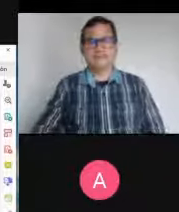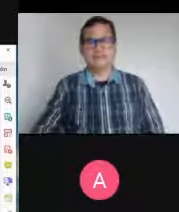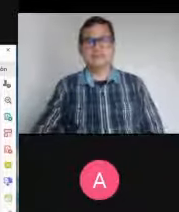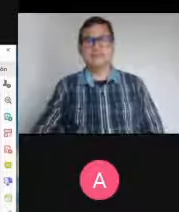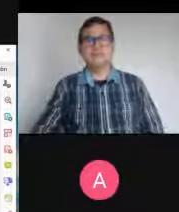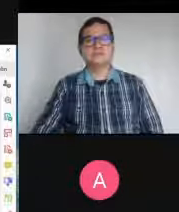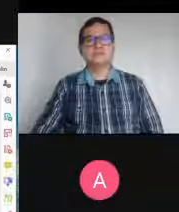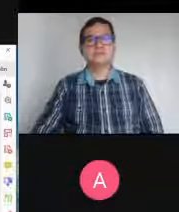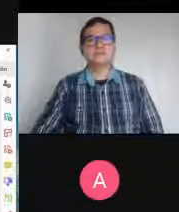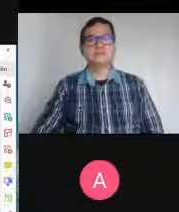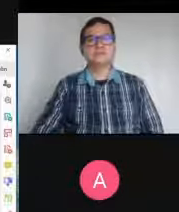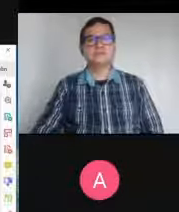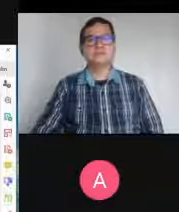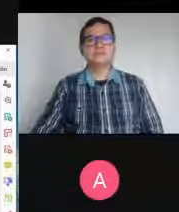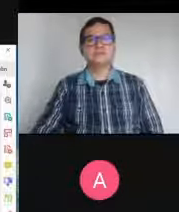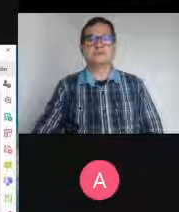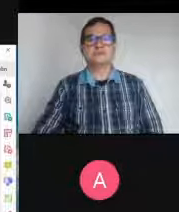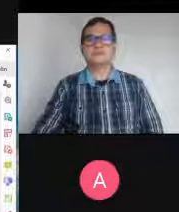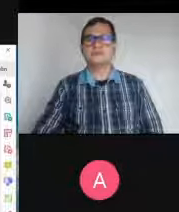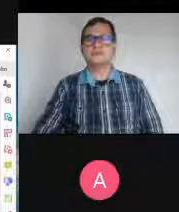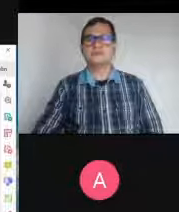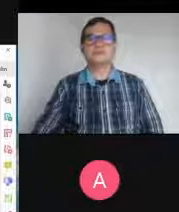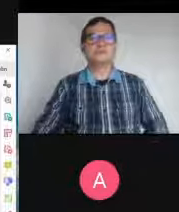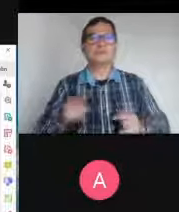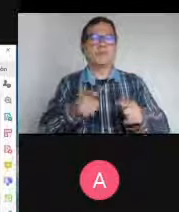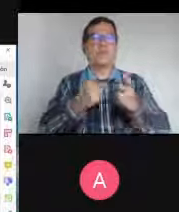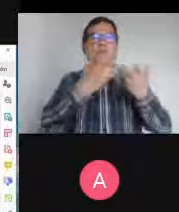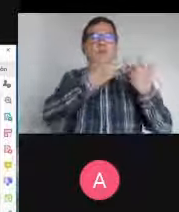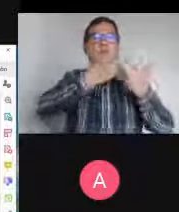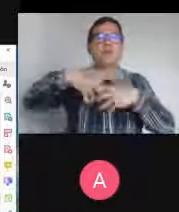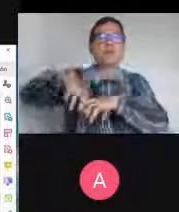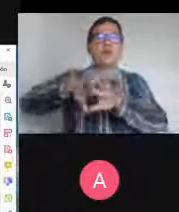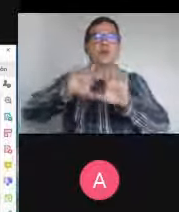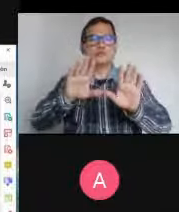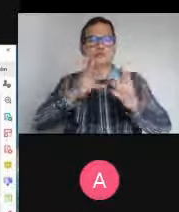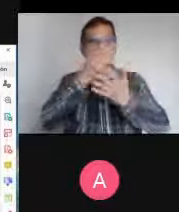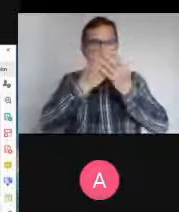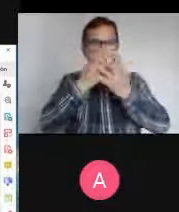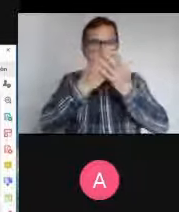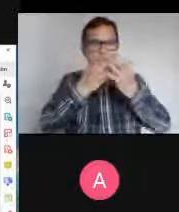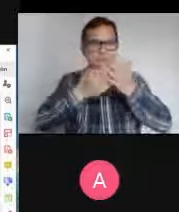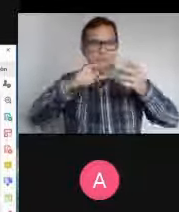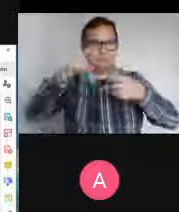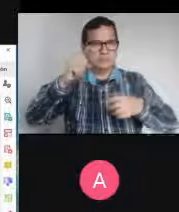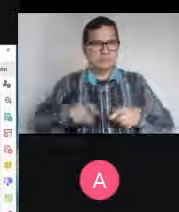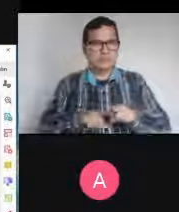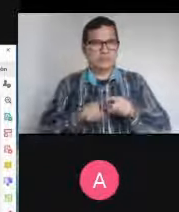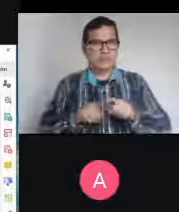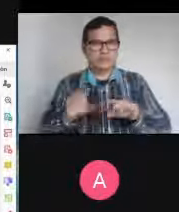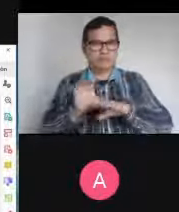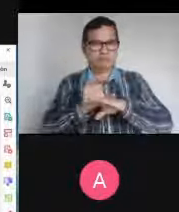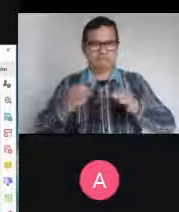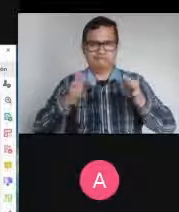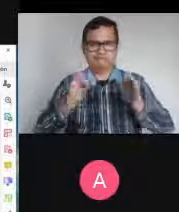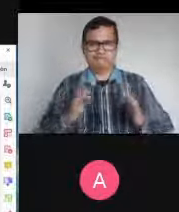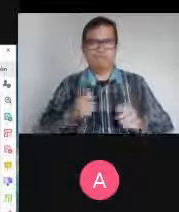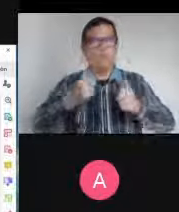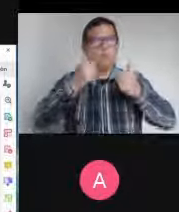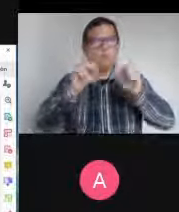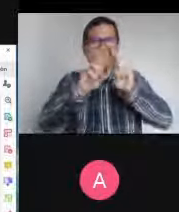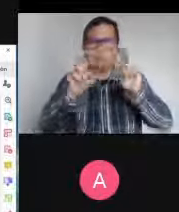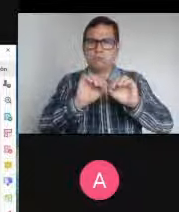Lo que pasa es que él al procesar matemáticamente, pues requiere un buen equipo y pues una buena conexión de internet. Si no se pone